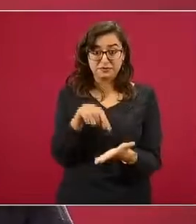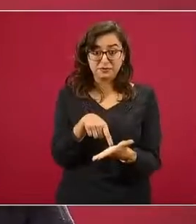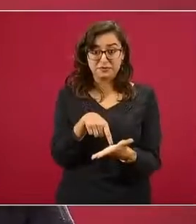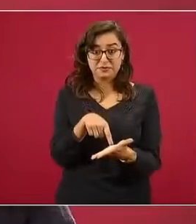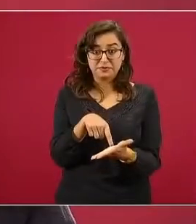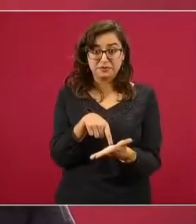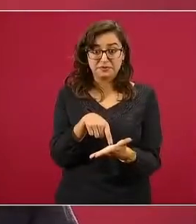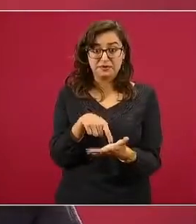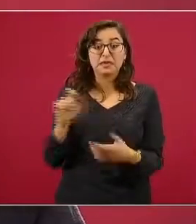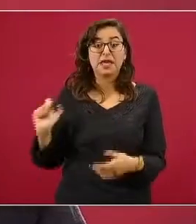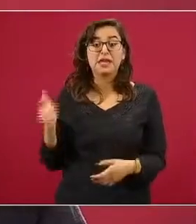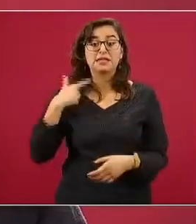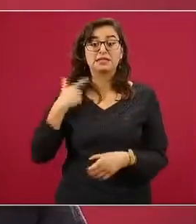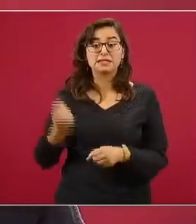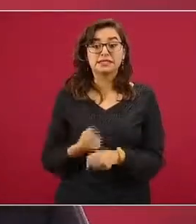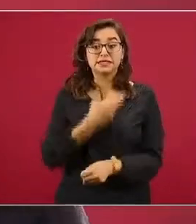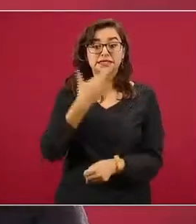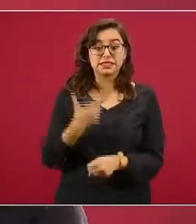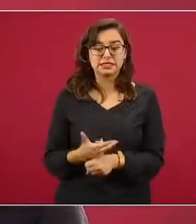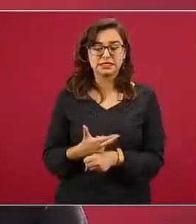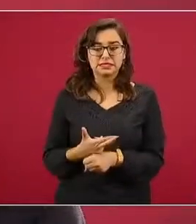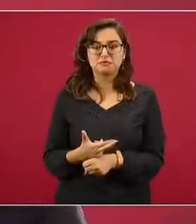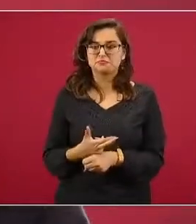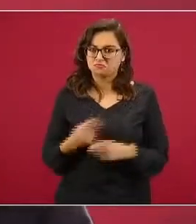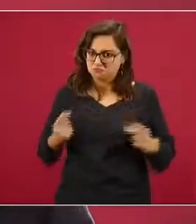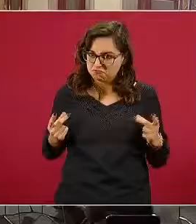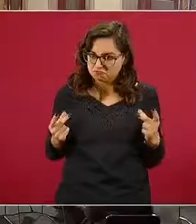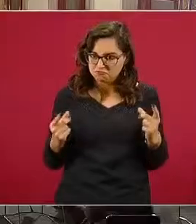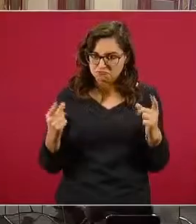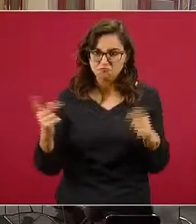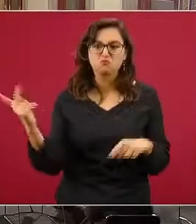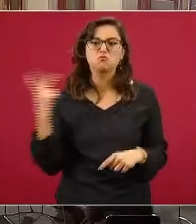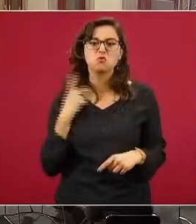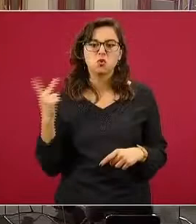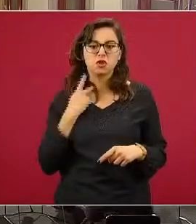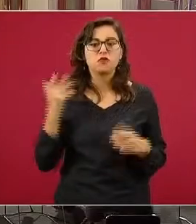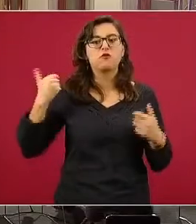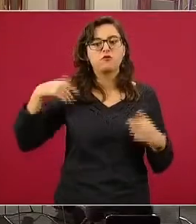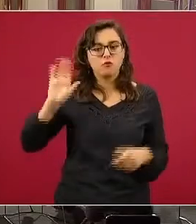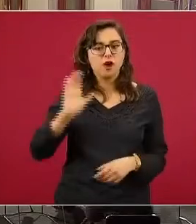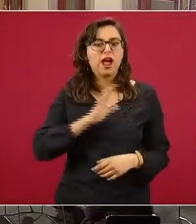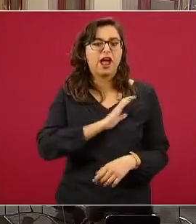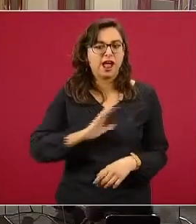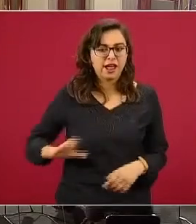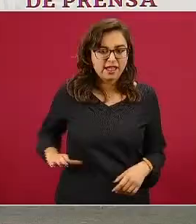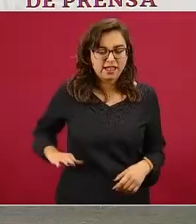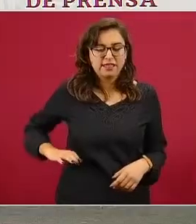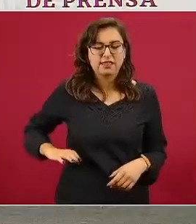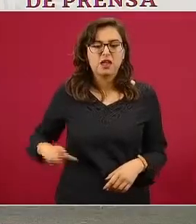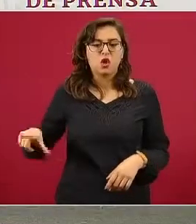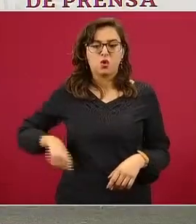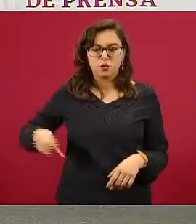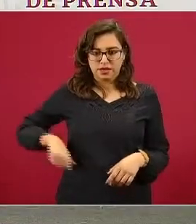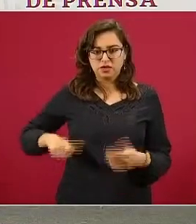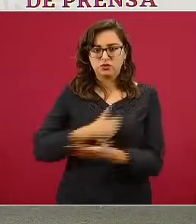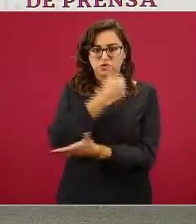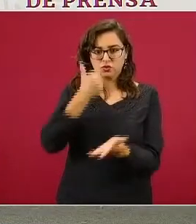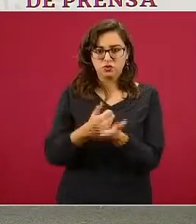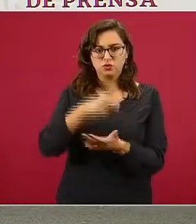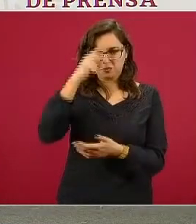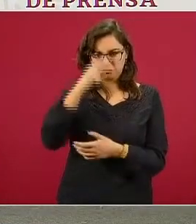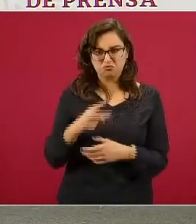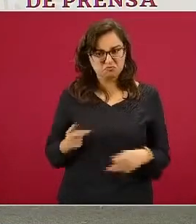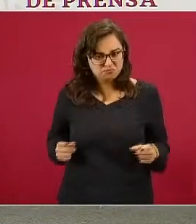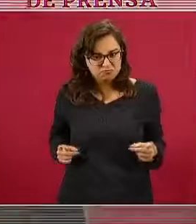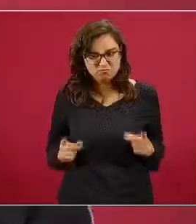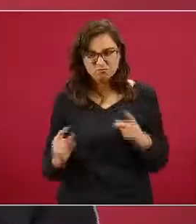de los exsecretarios, que parece que está muy activo políticamente, fue candidato al gobierno de la Ciudad de México, pareciera